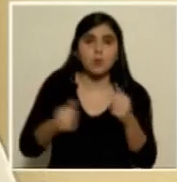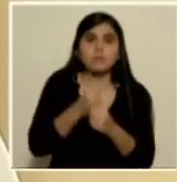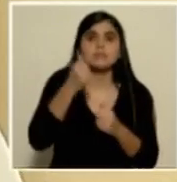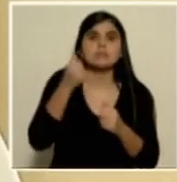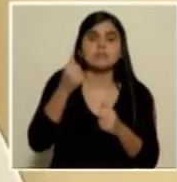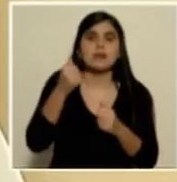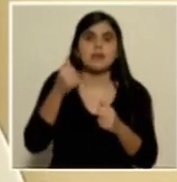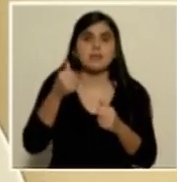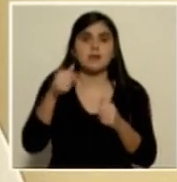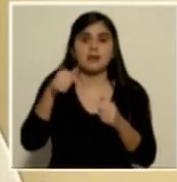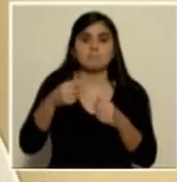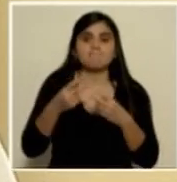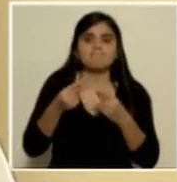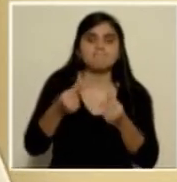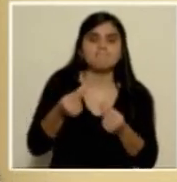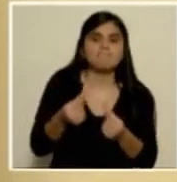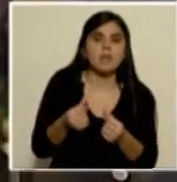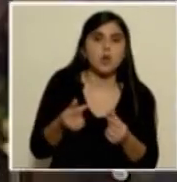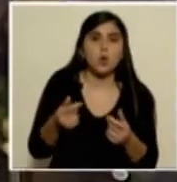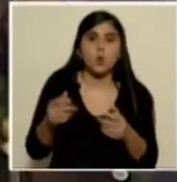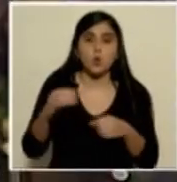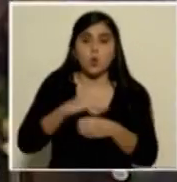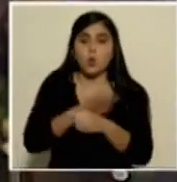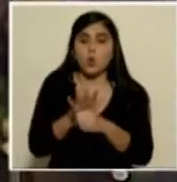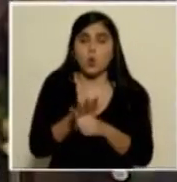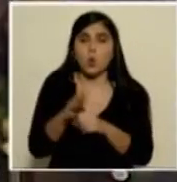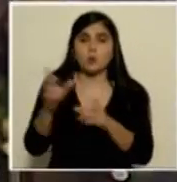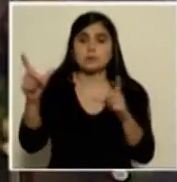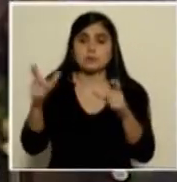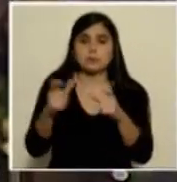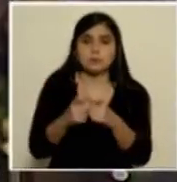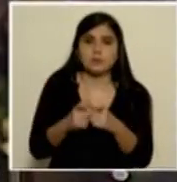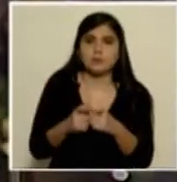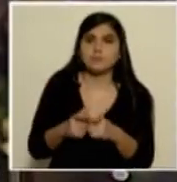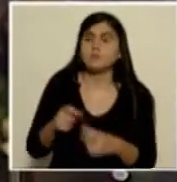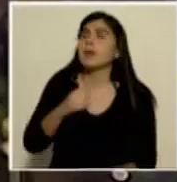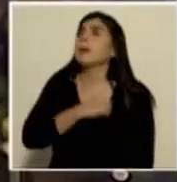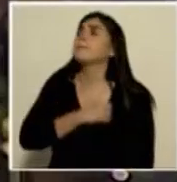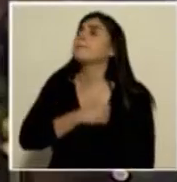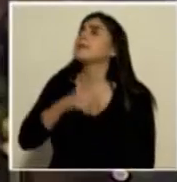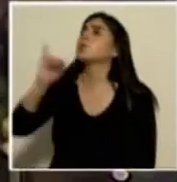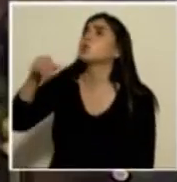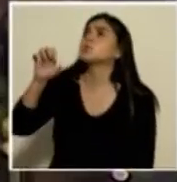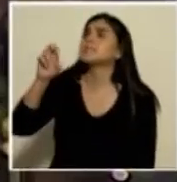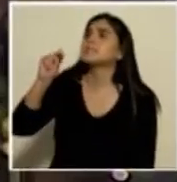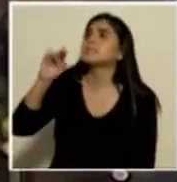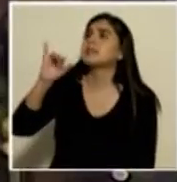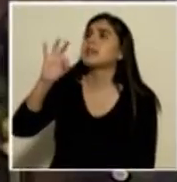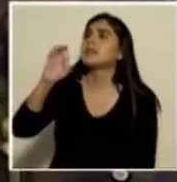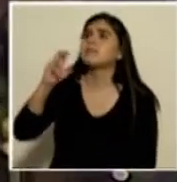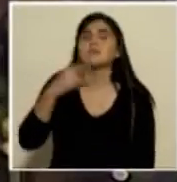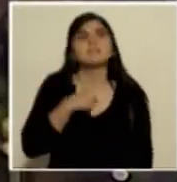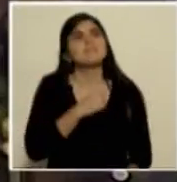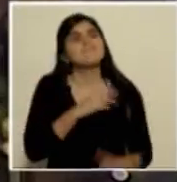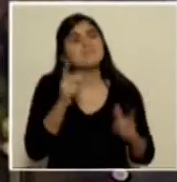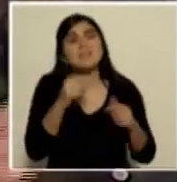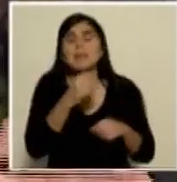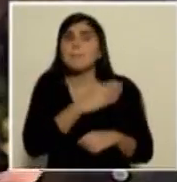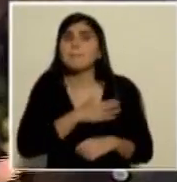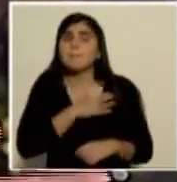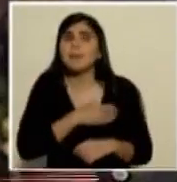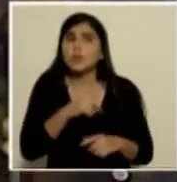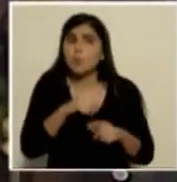que lleva el COVID. Gracias, doña Pilar. Perdón, don Javier, tenemos que continuar con las Jennifer, consultas. es que finalmente tiene que ver con lo que